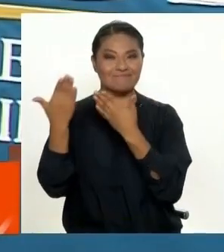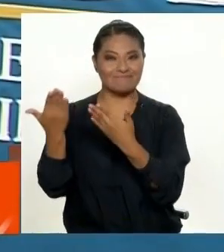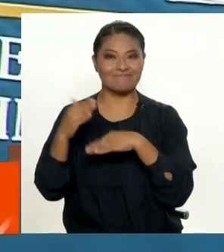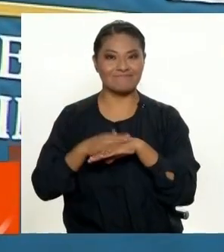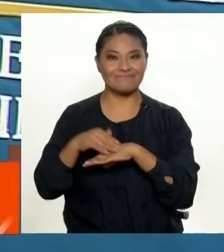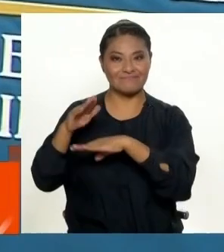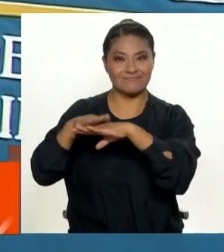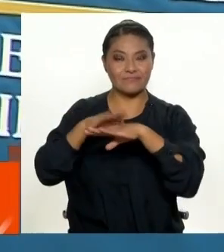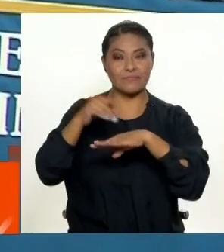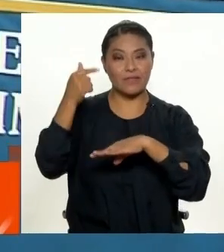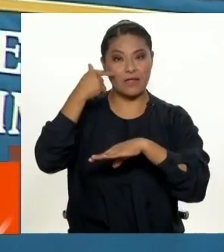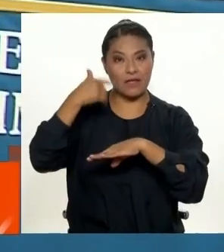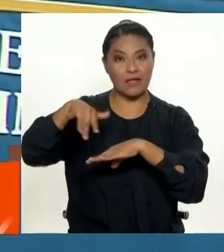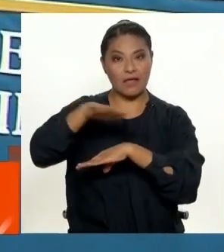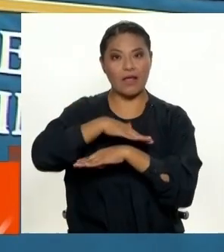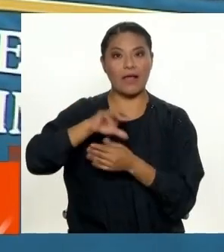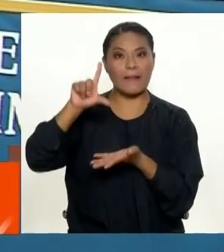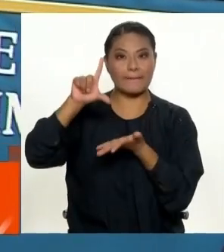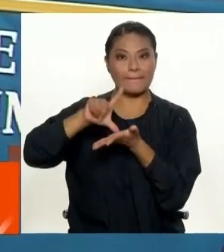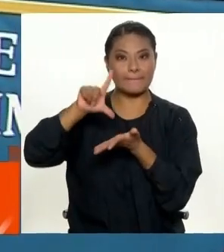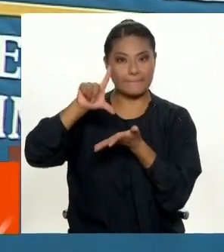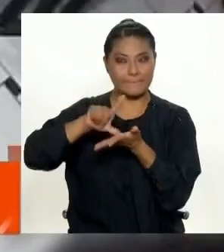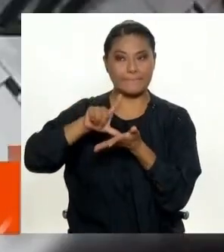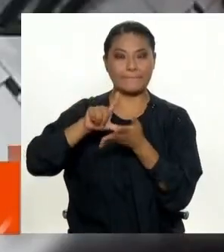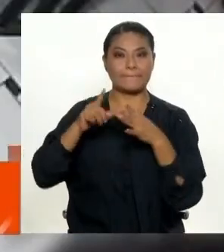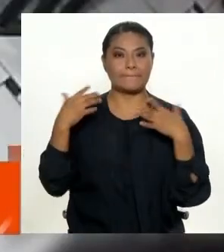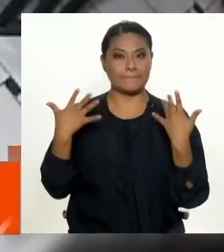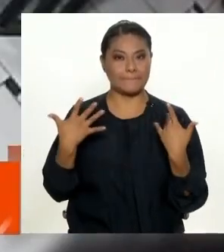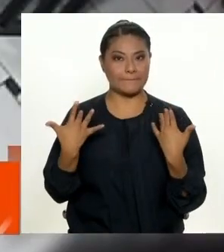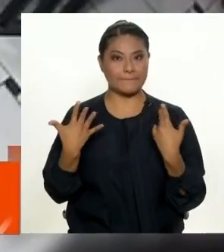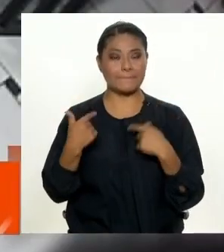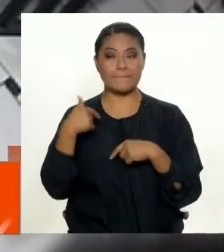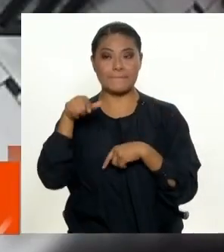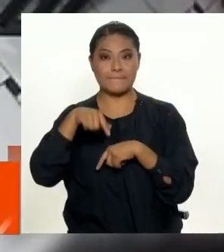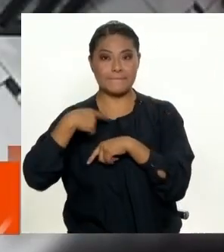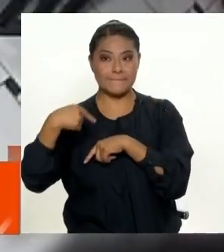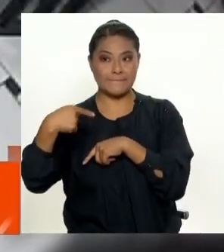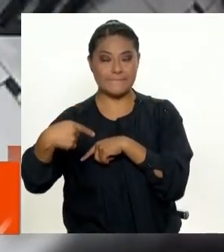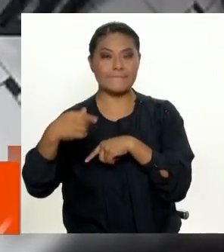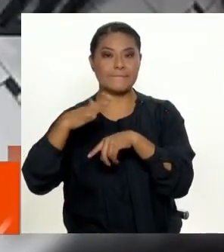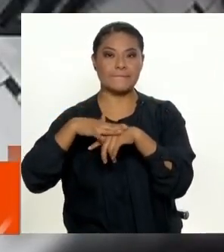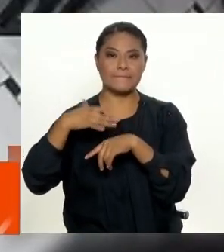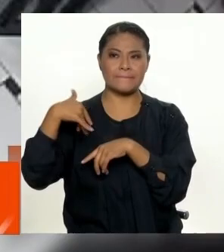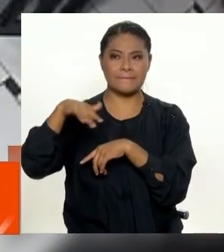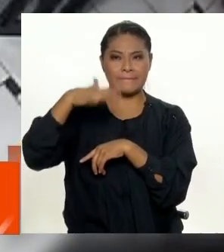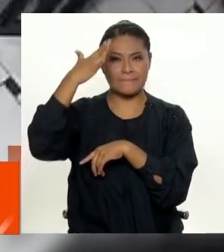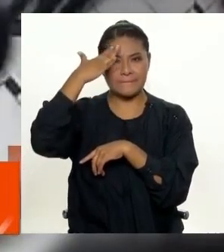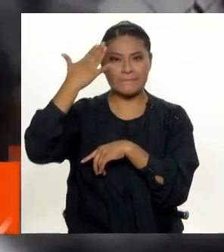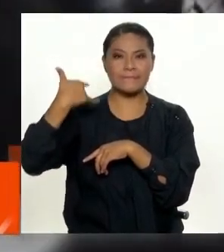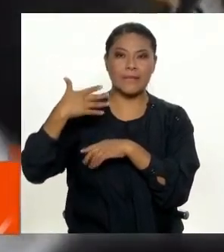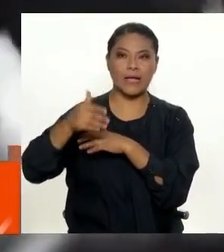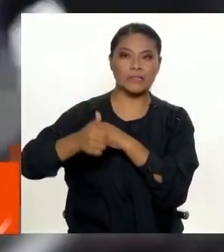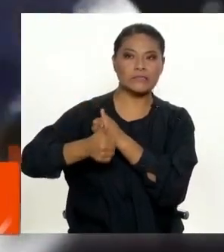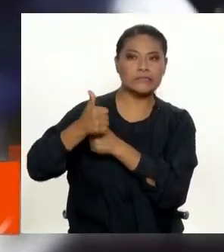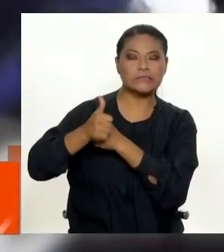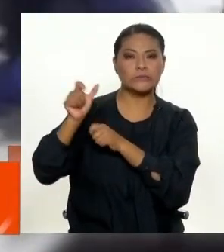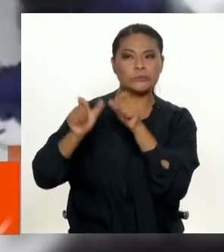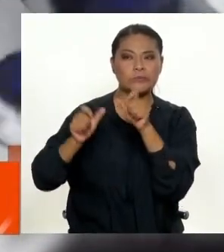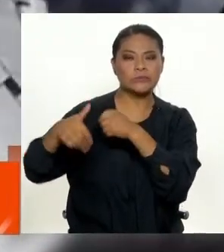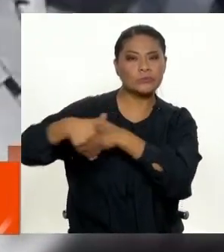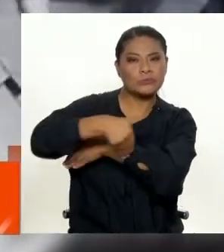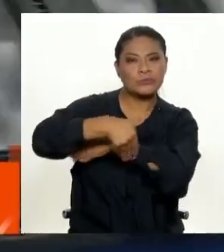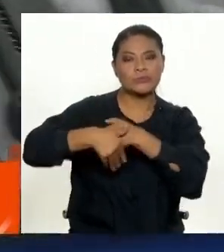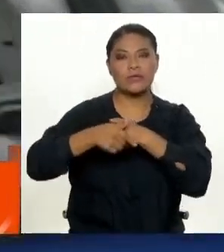Cámara de Comercio de Lima, ya que debido al aumento de los índices de criminalidad y de inseguridad en las calles, han aumentado también